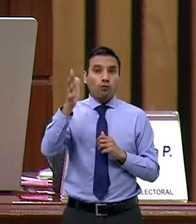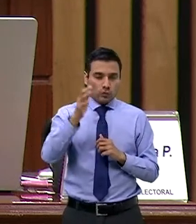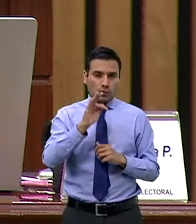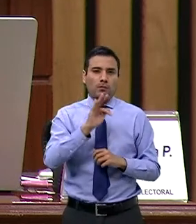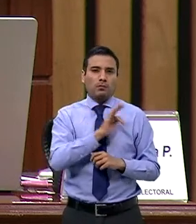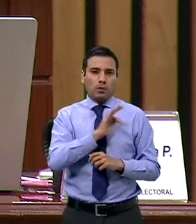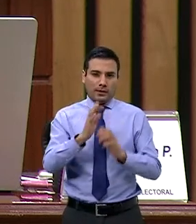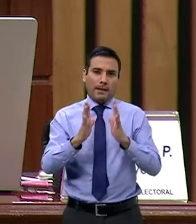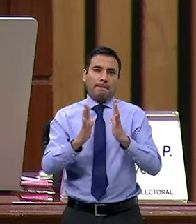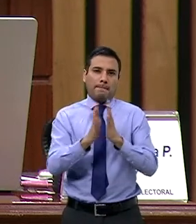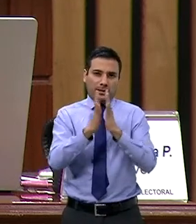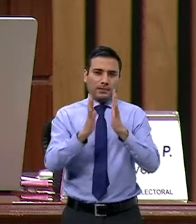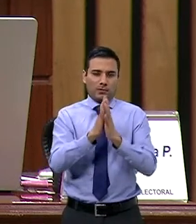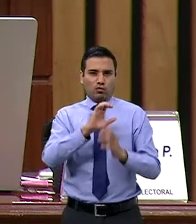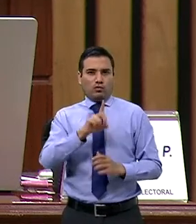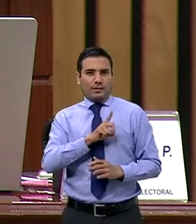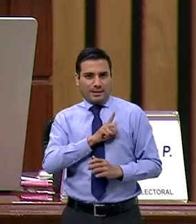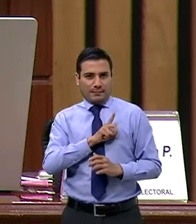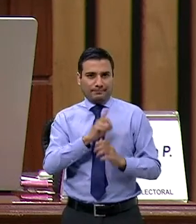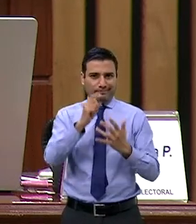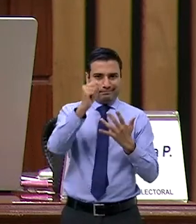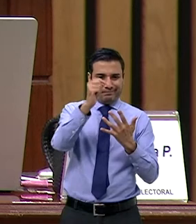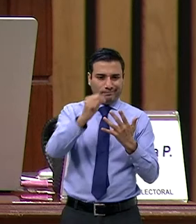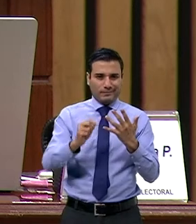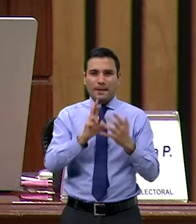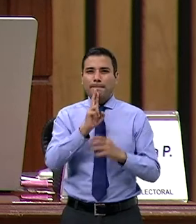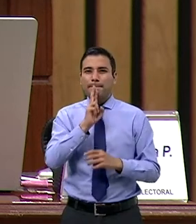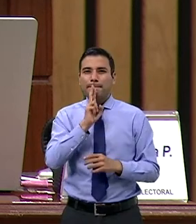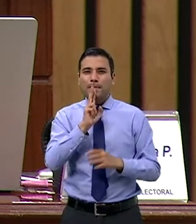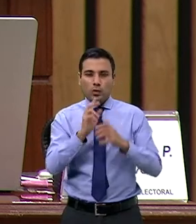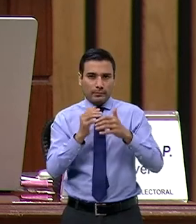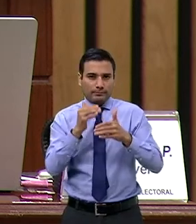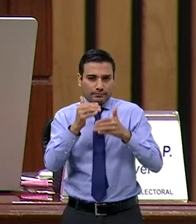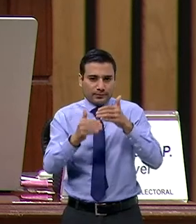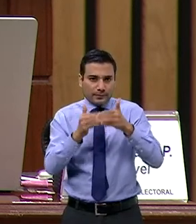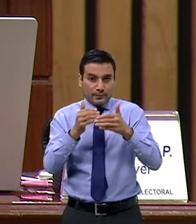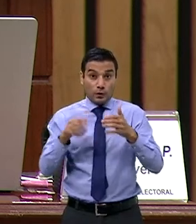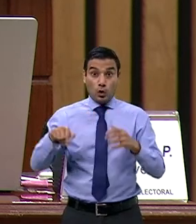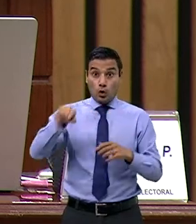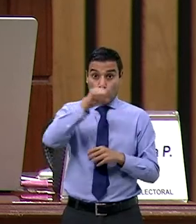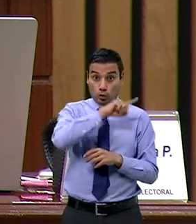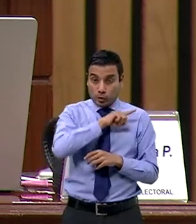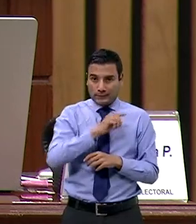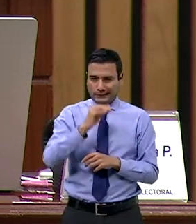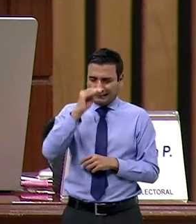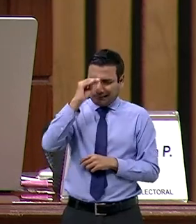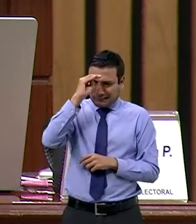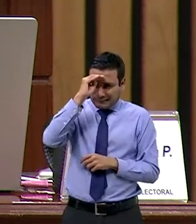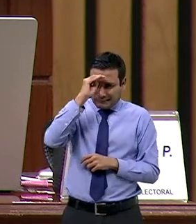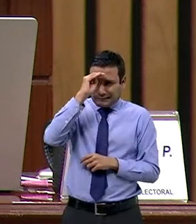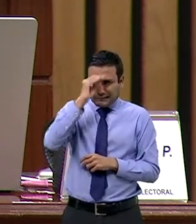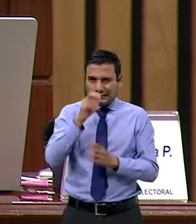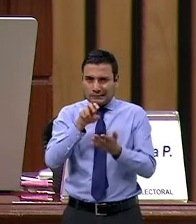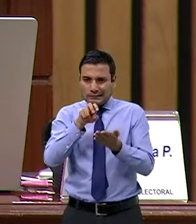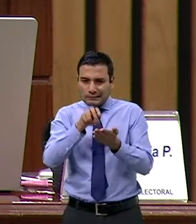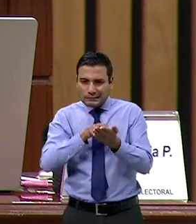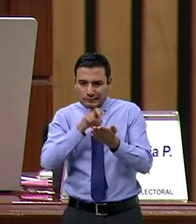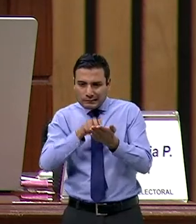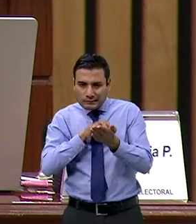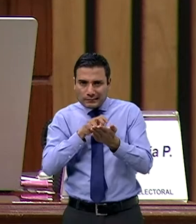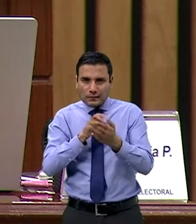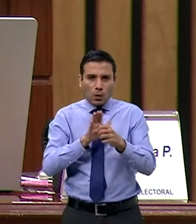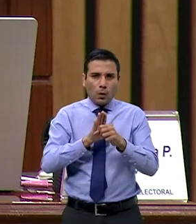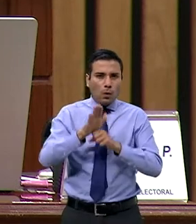ciudadana en el futuro sólo en la medida en que reflexionemos sobre lo que es perfectible tanto en la